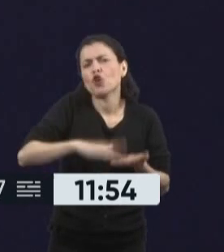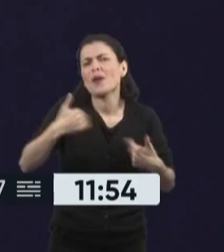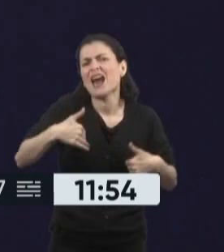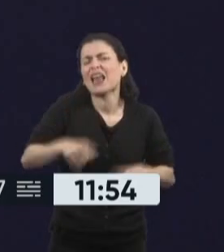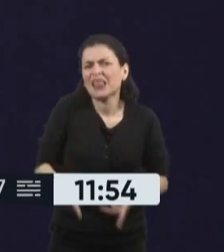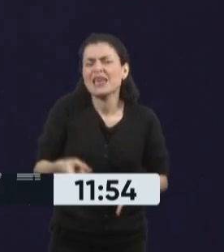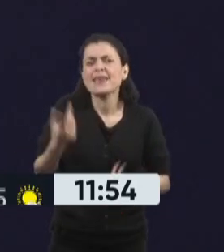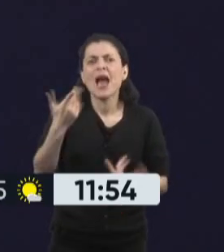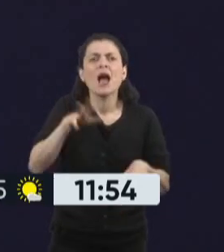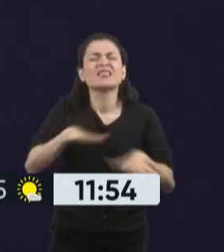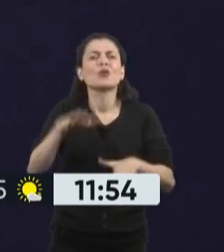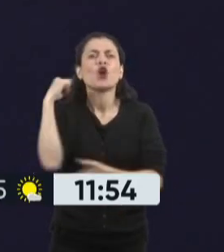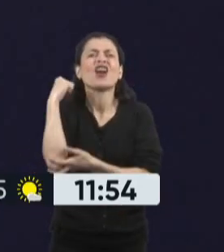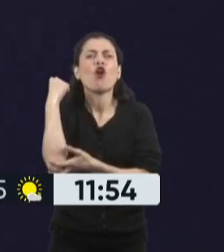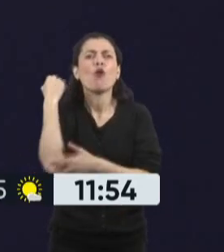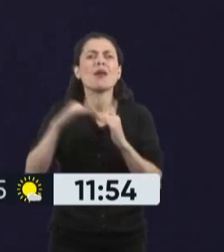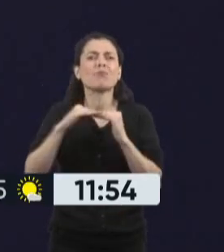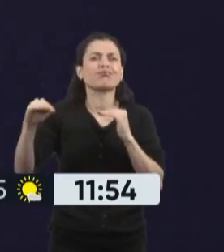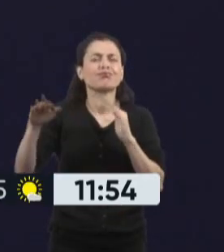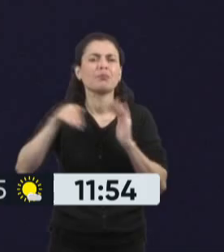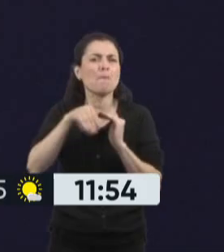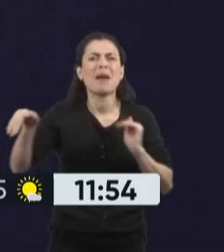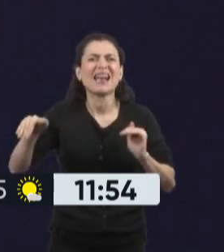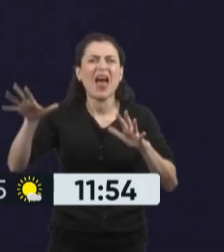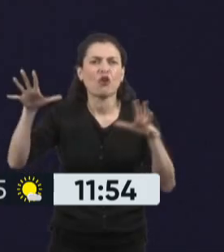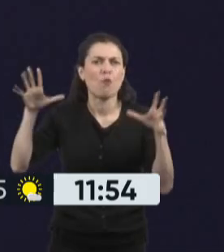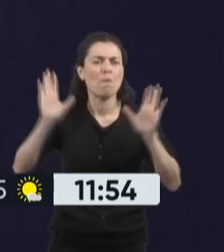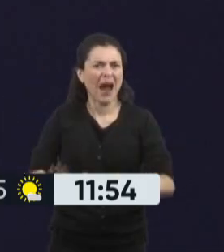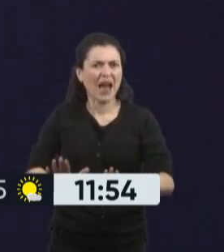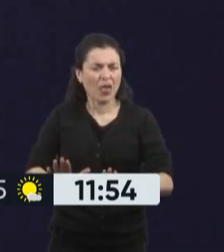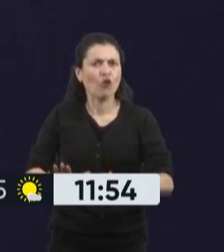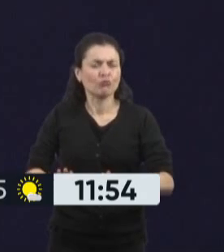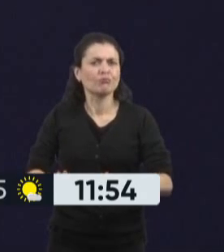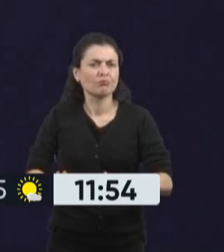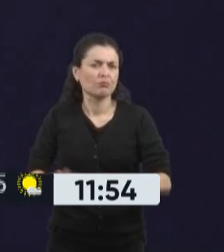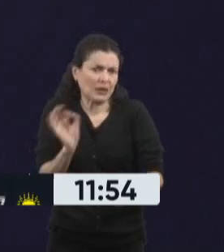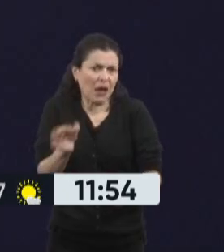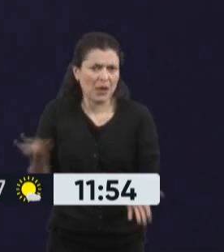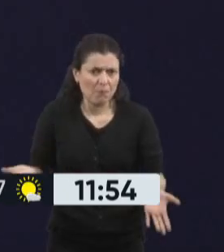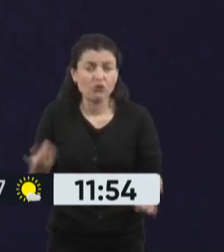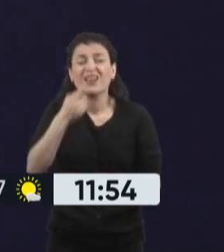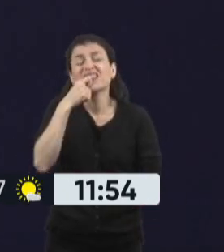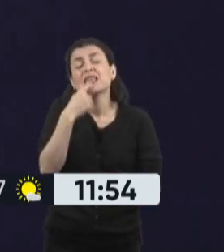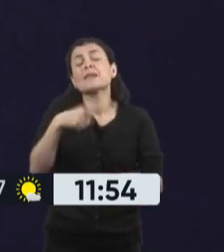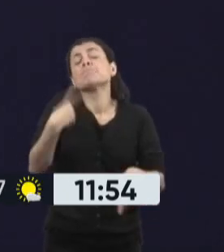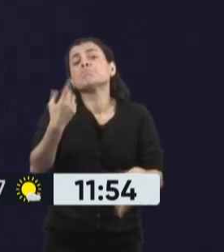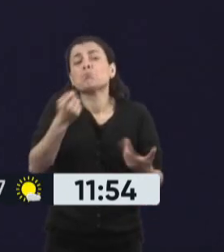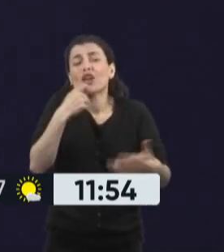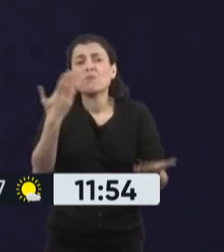la contracción económica iba a estar presente, y efectivamente, bueno, cuando uno lo compara con